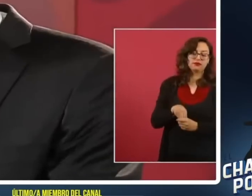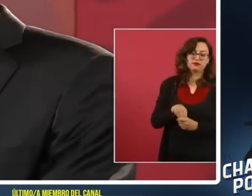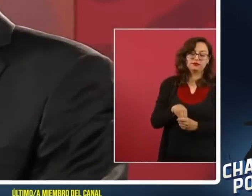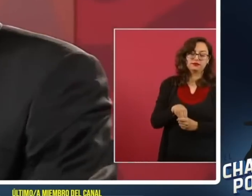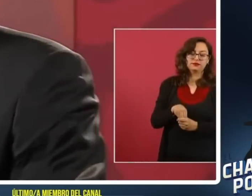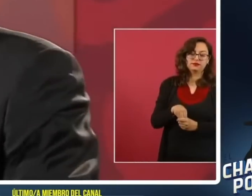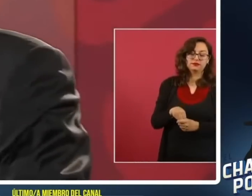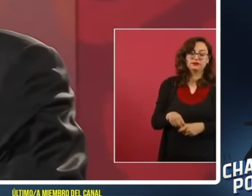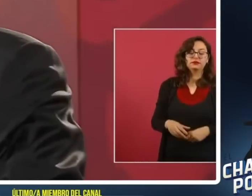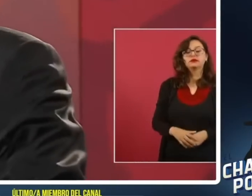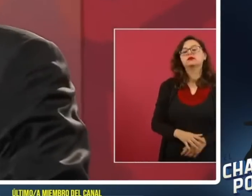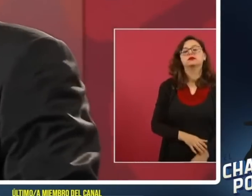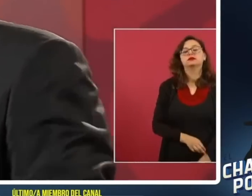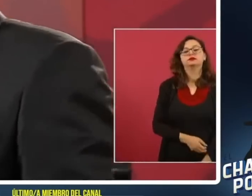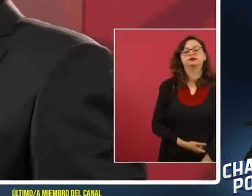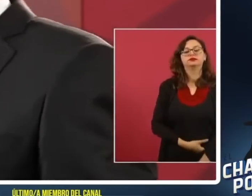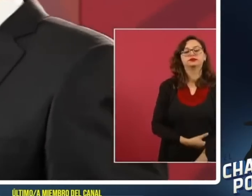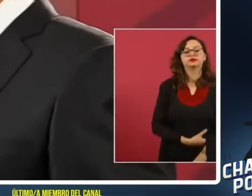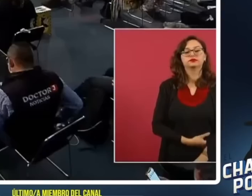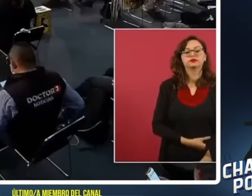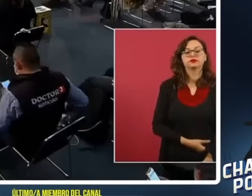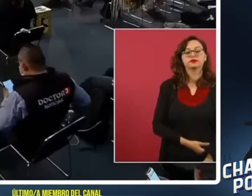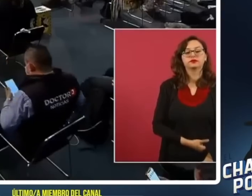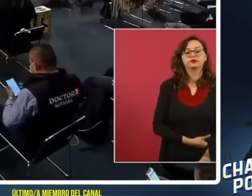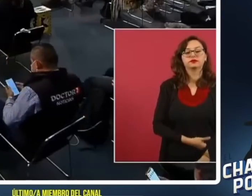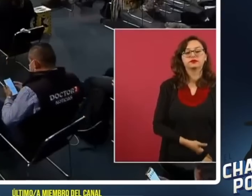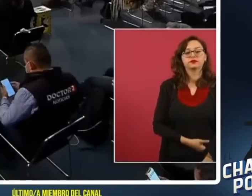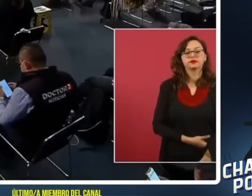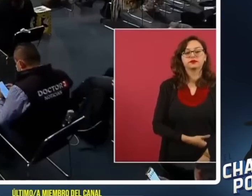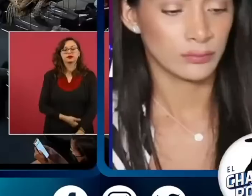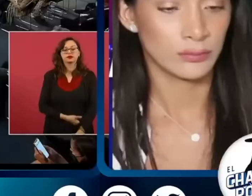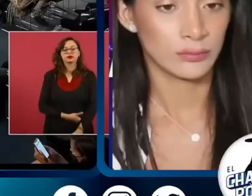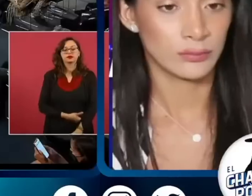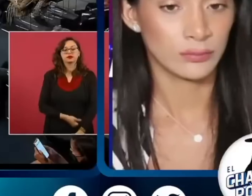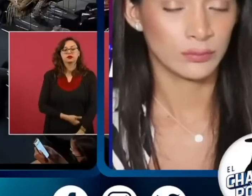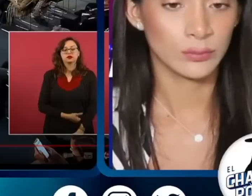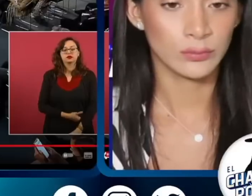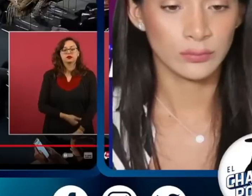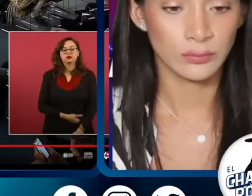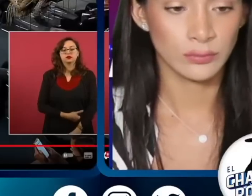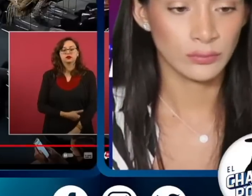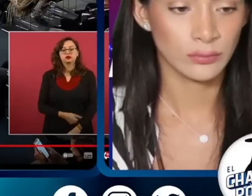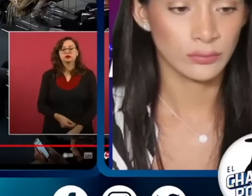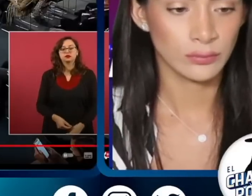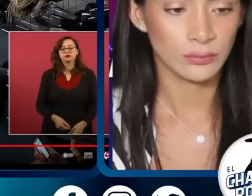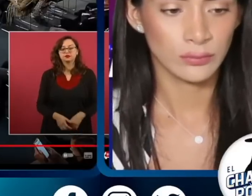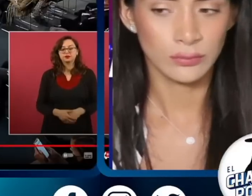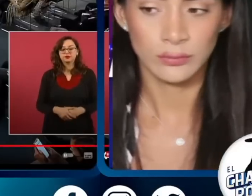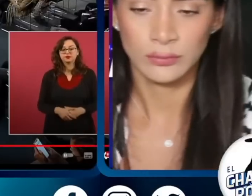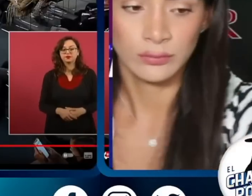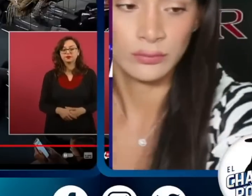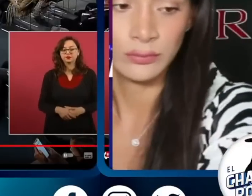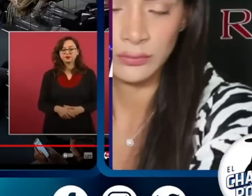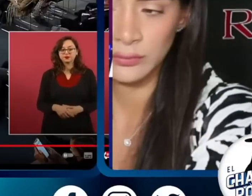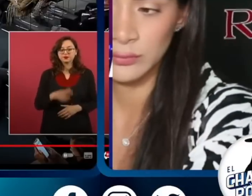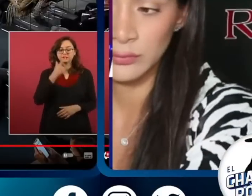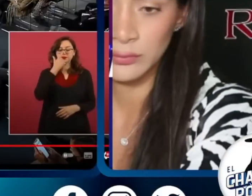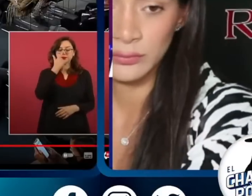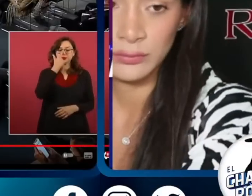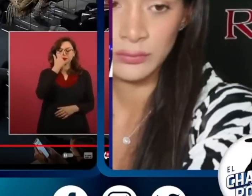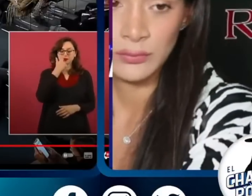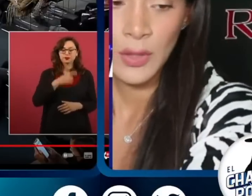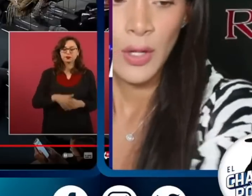y ayer pero también eso por qué los de eeuu